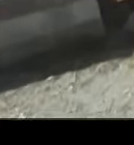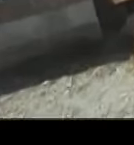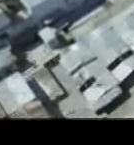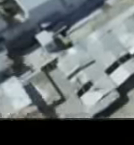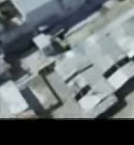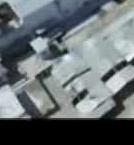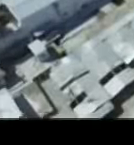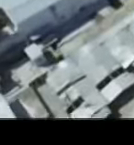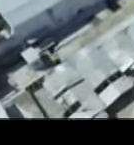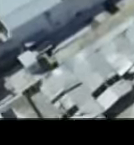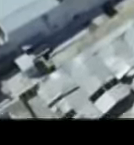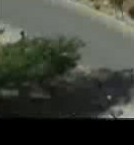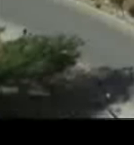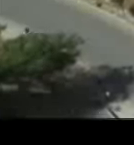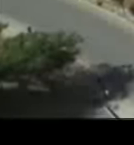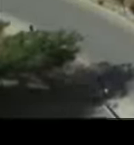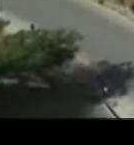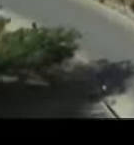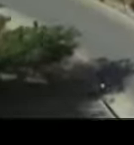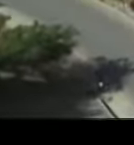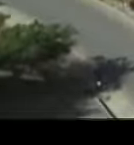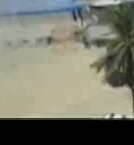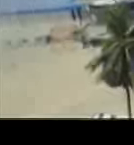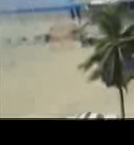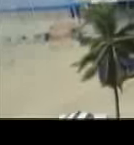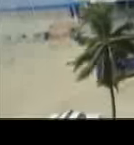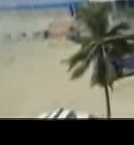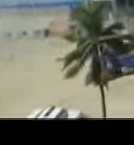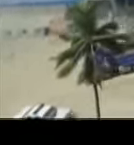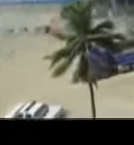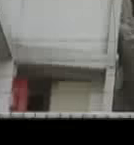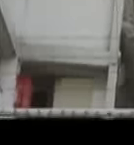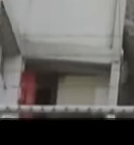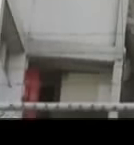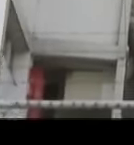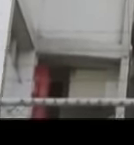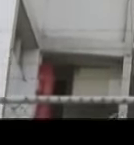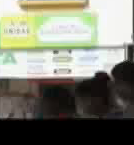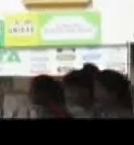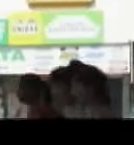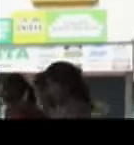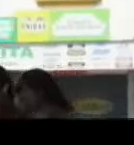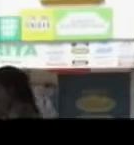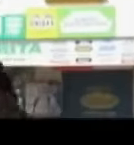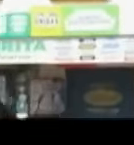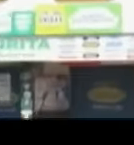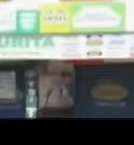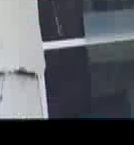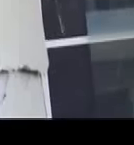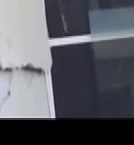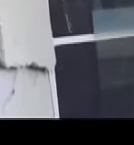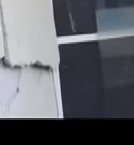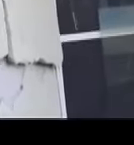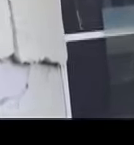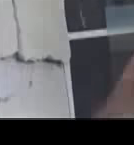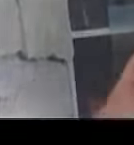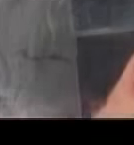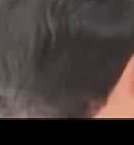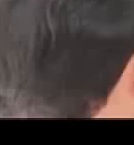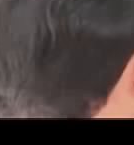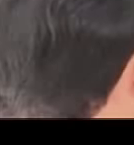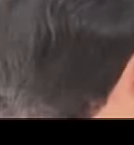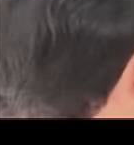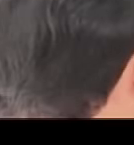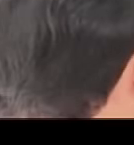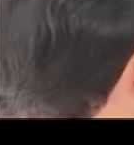El terremoto del 16 de abril fue una dura prueba para todos. Para Seguro Sucre, significó el desafío más grande de su historia.